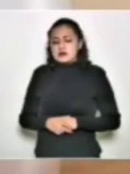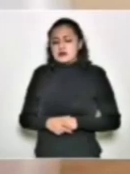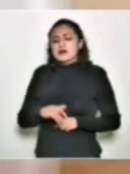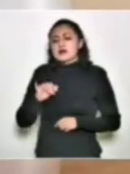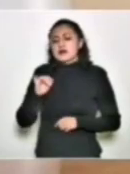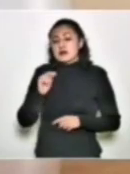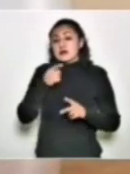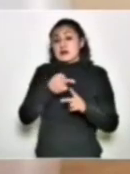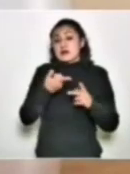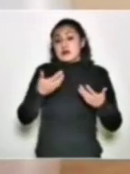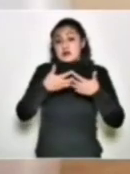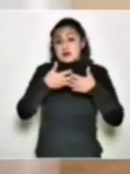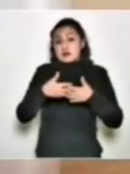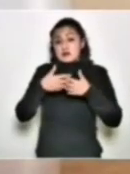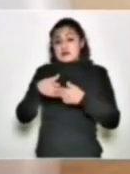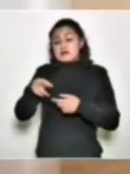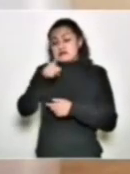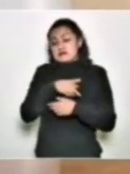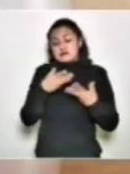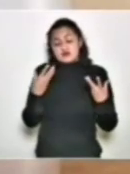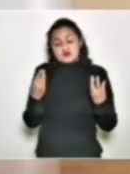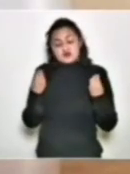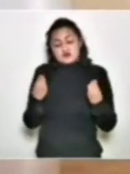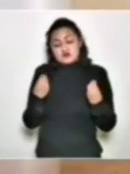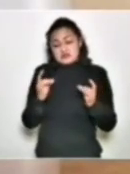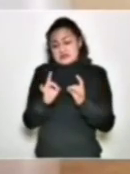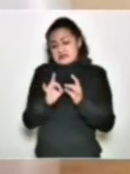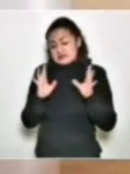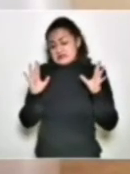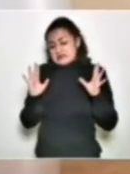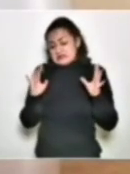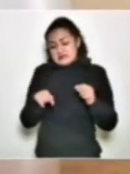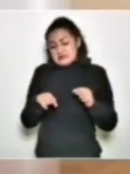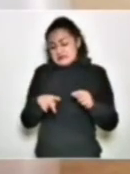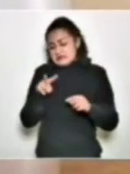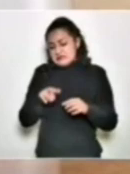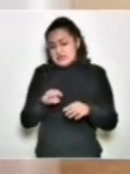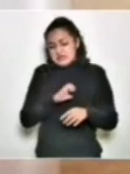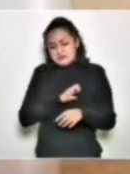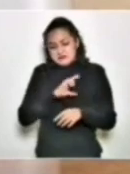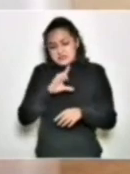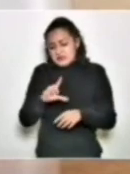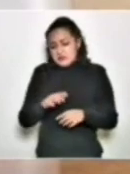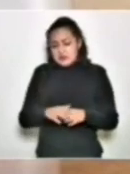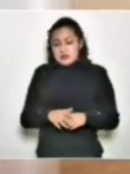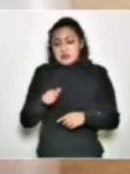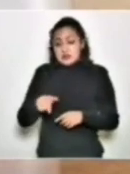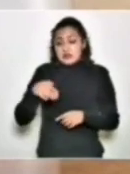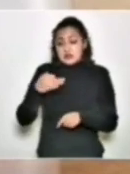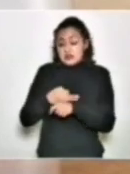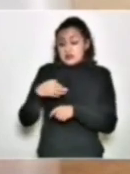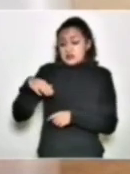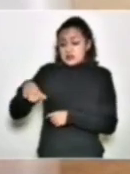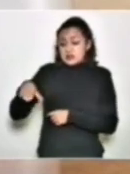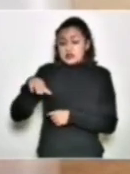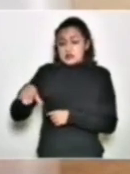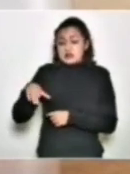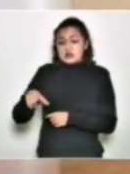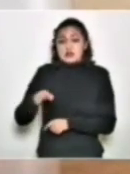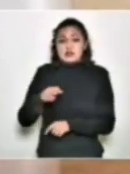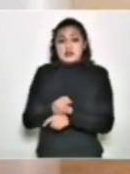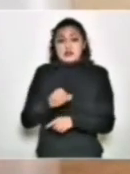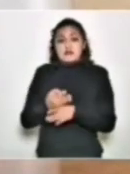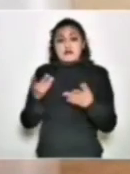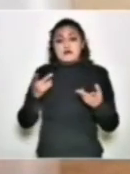la iniciativa privada es muy quisquillosa, muy quisquillosa. En campaña